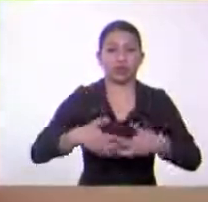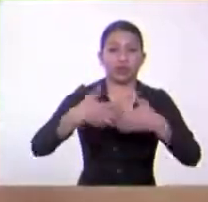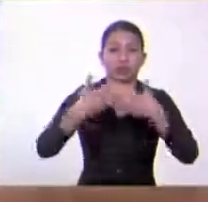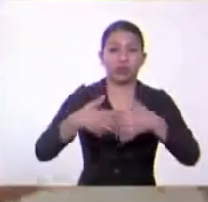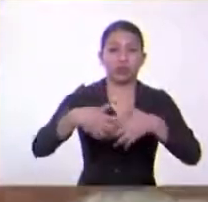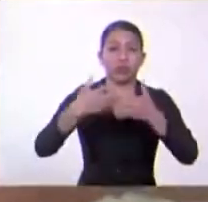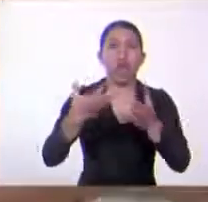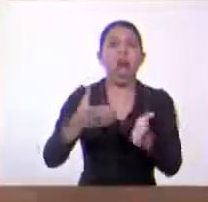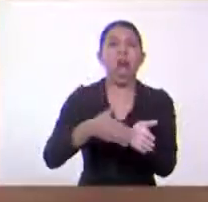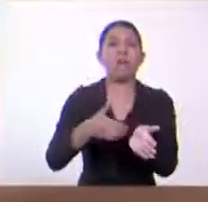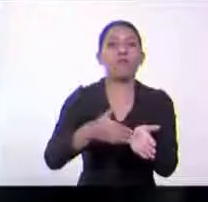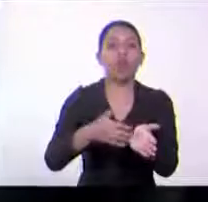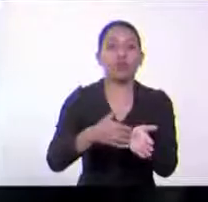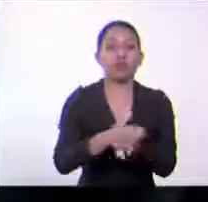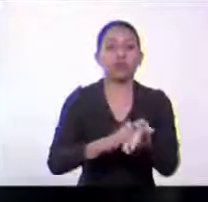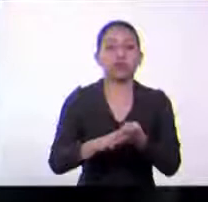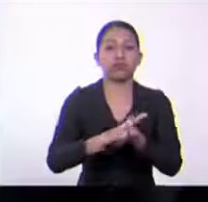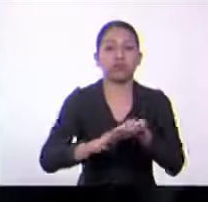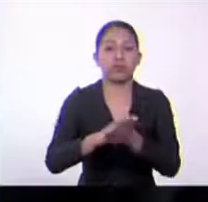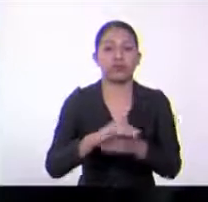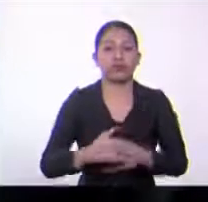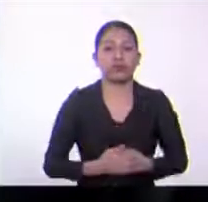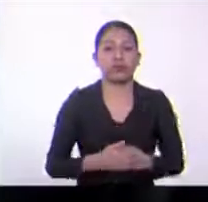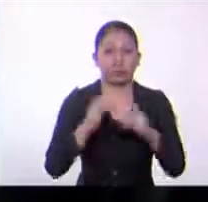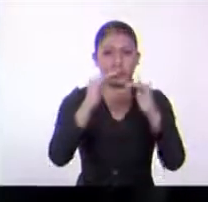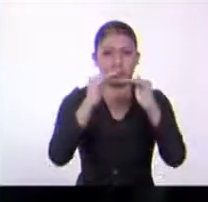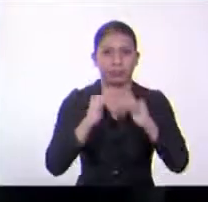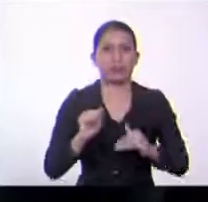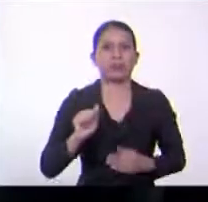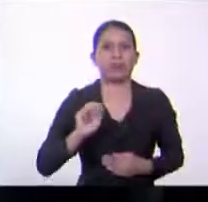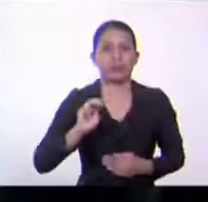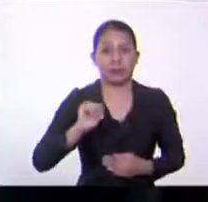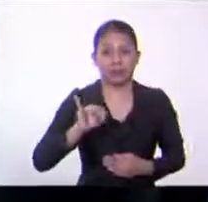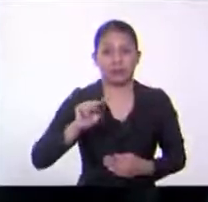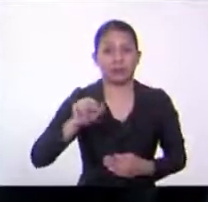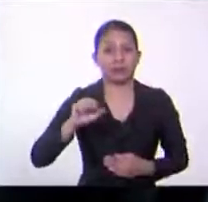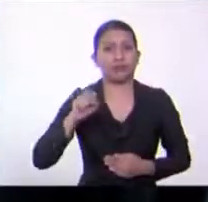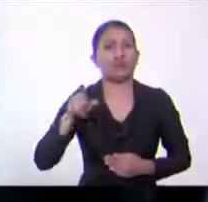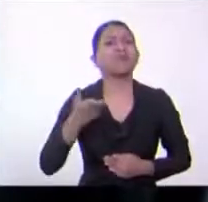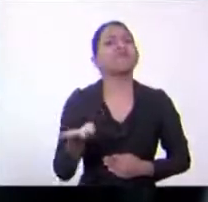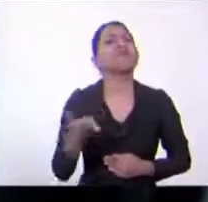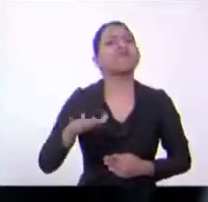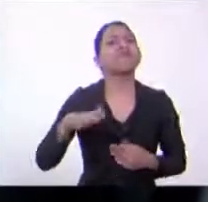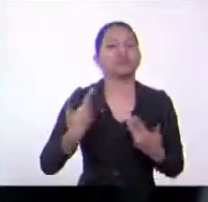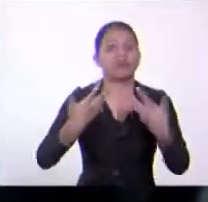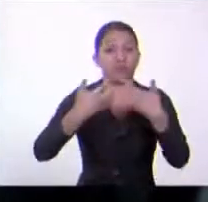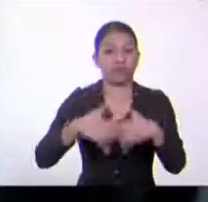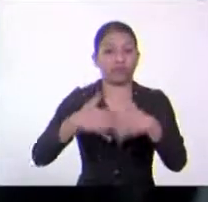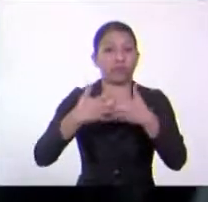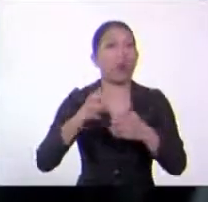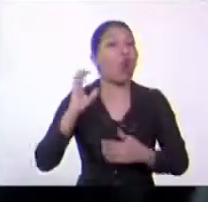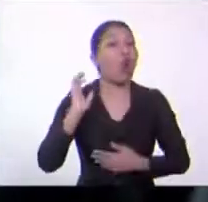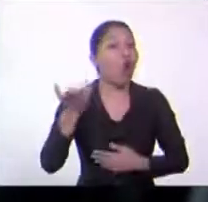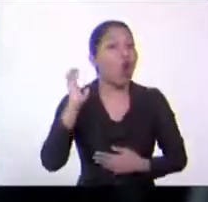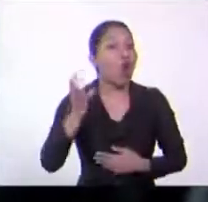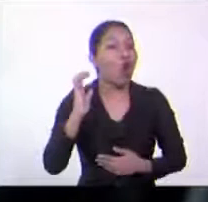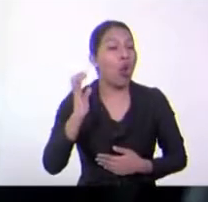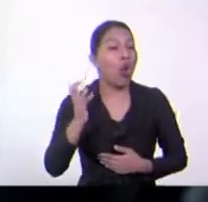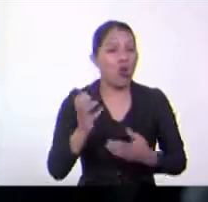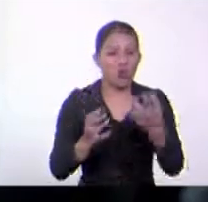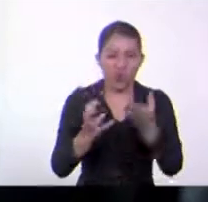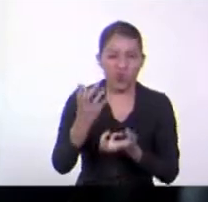de jabones. Aminas se usa en la fabricación de colorantes,